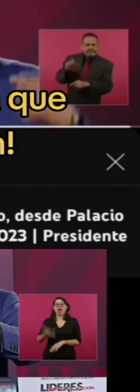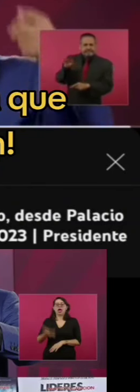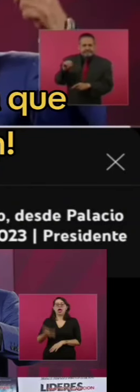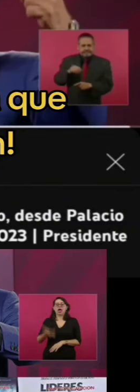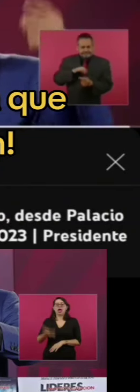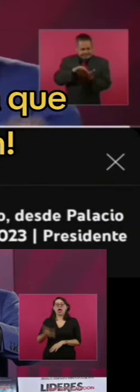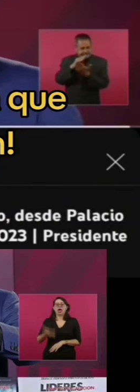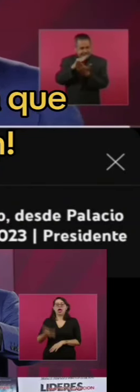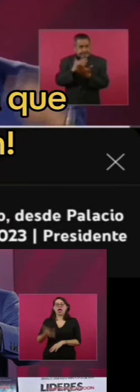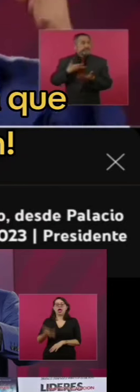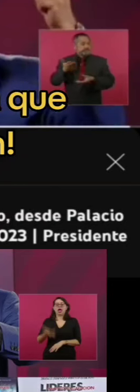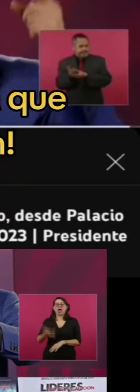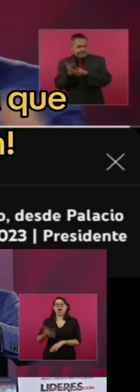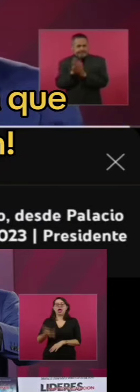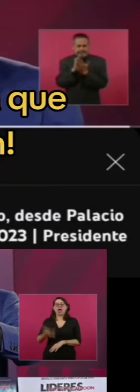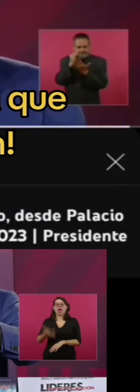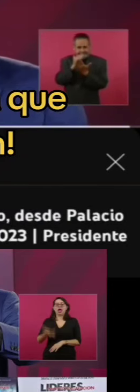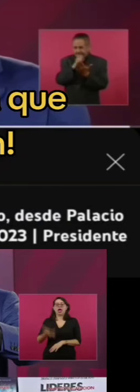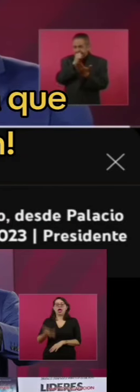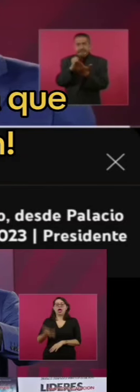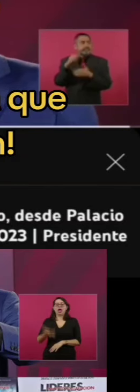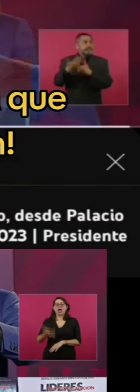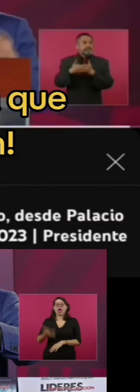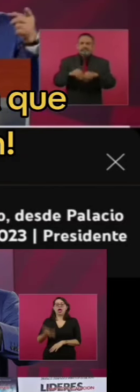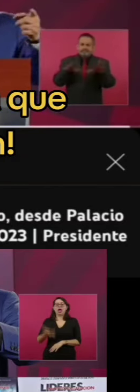Todo eso lo tengo para el libro, ¿eh? Ahí viene.